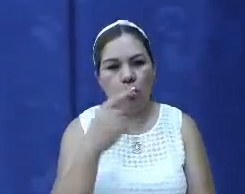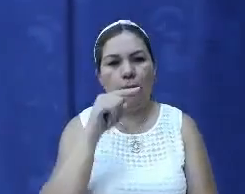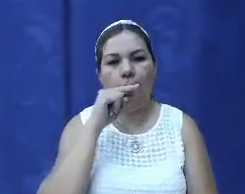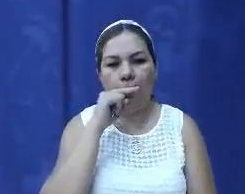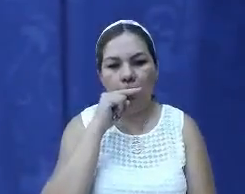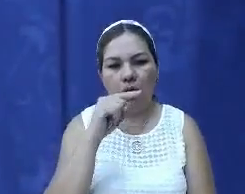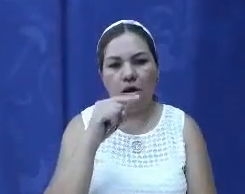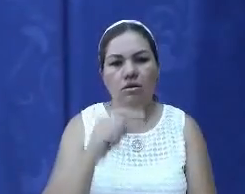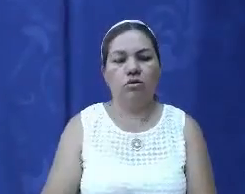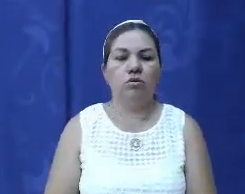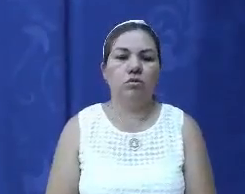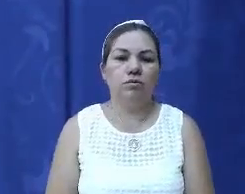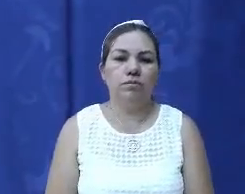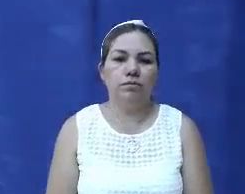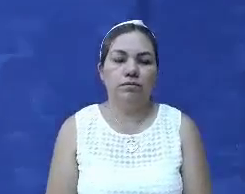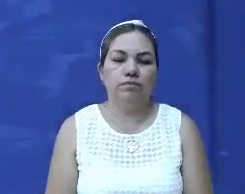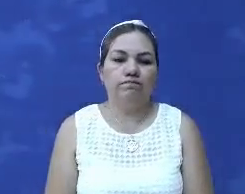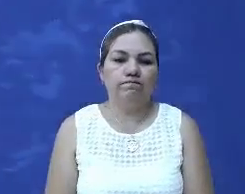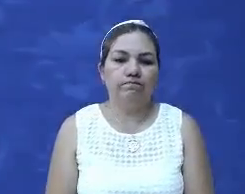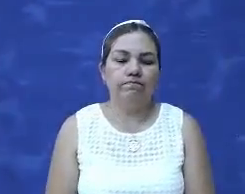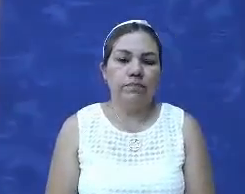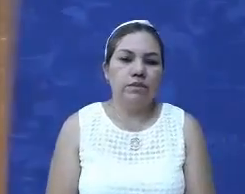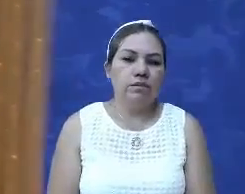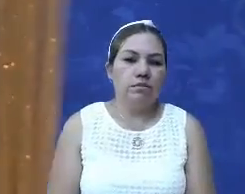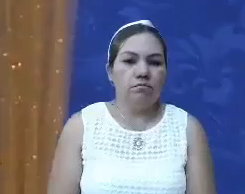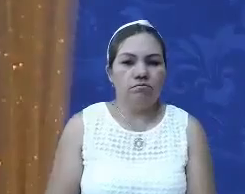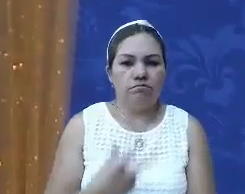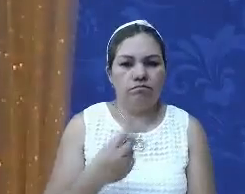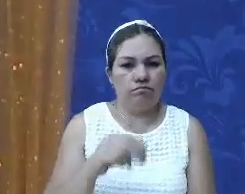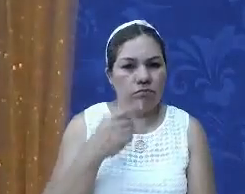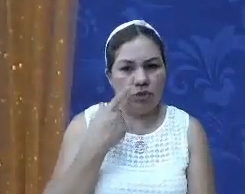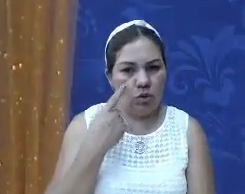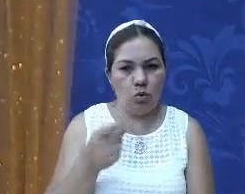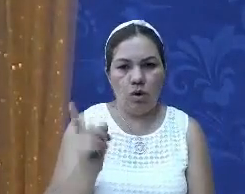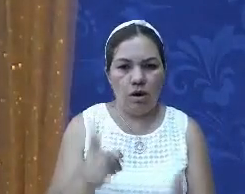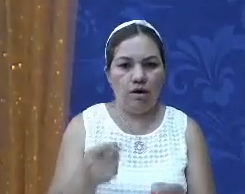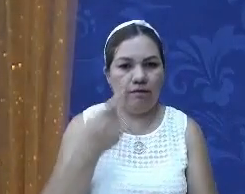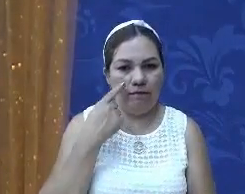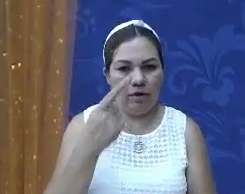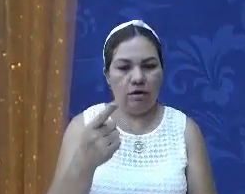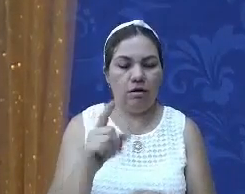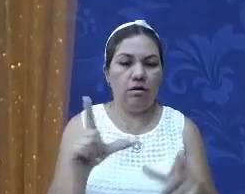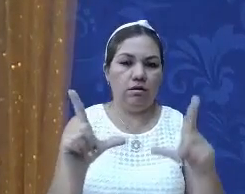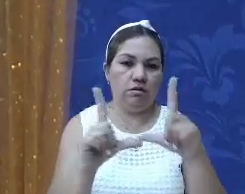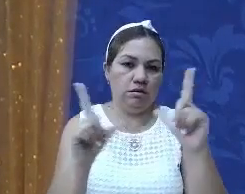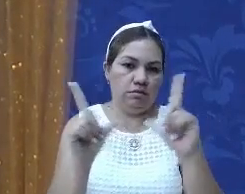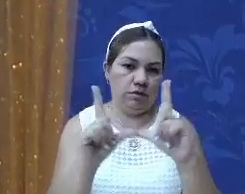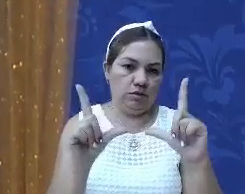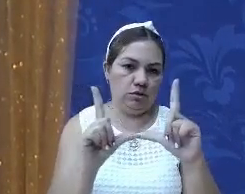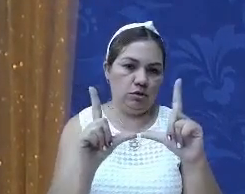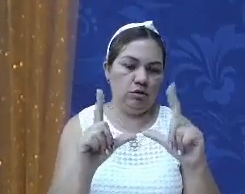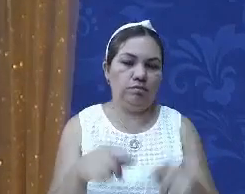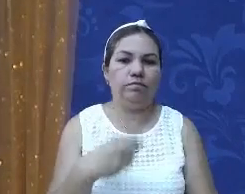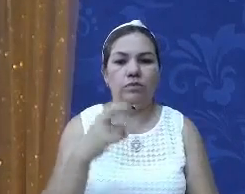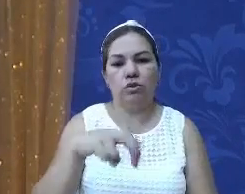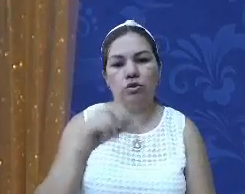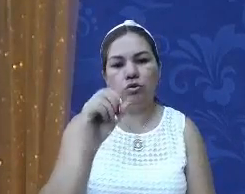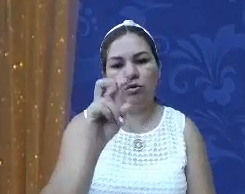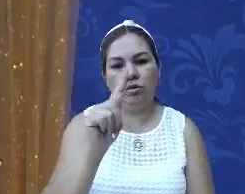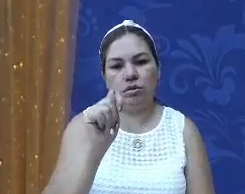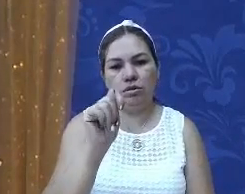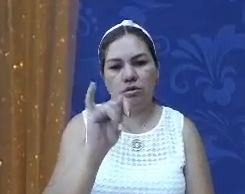Entonces, amado, con eso no le digo que usted no se va a informar. Yo veo también noticias. No soy religioso en cuanto a